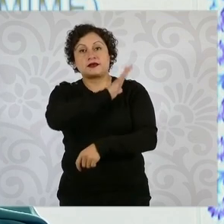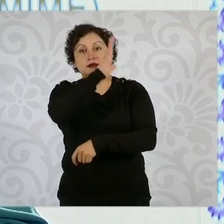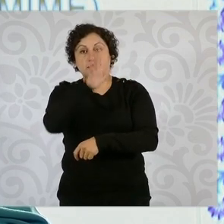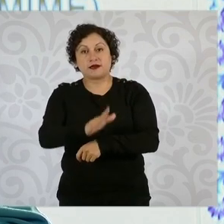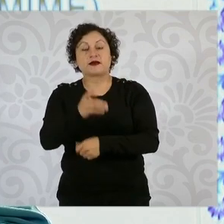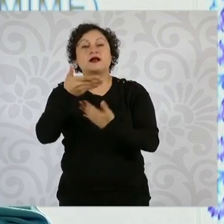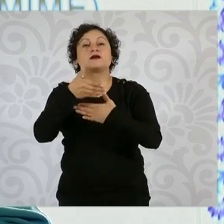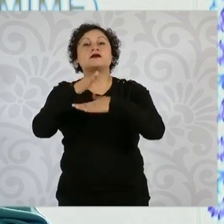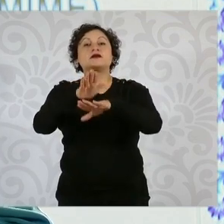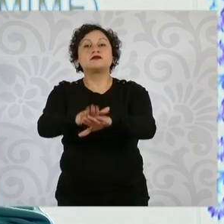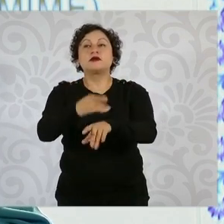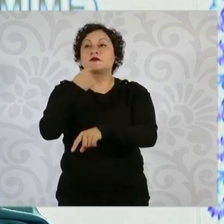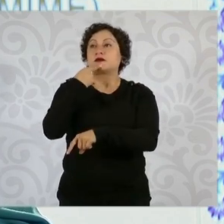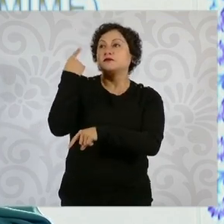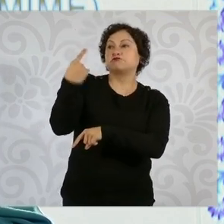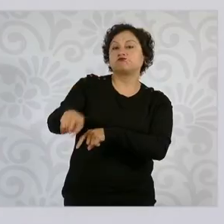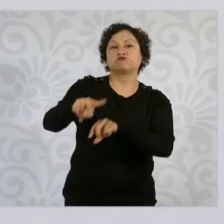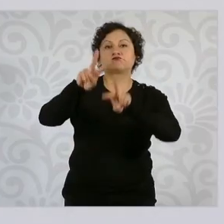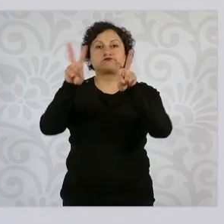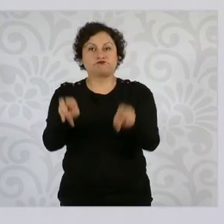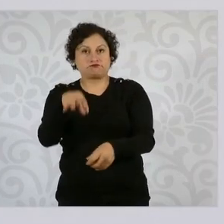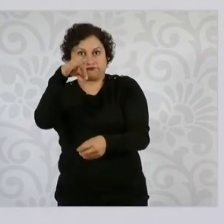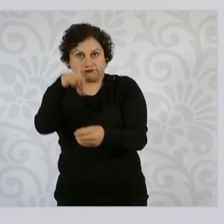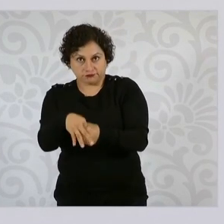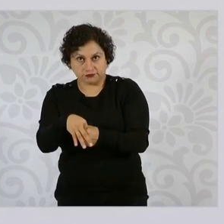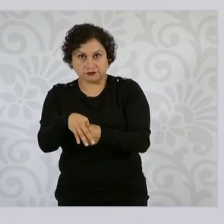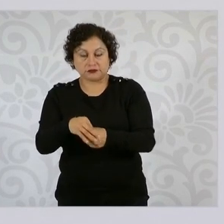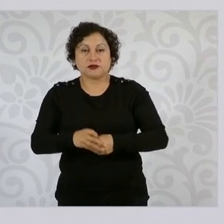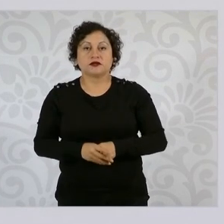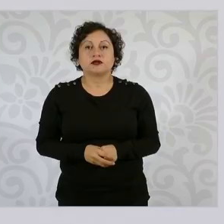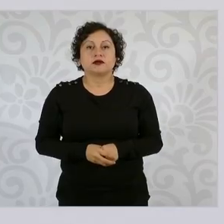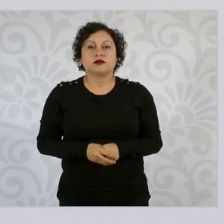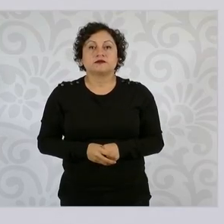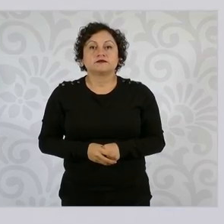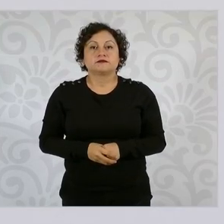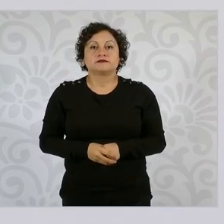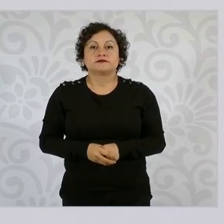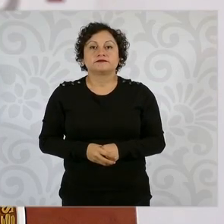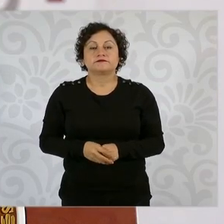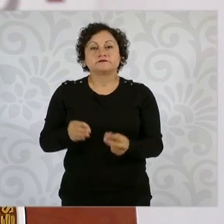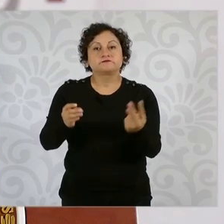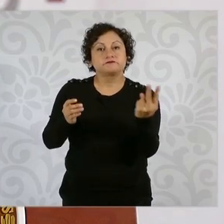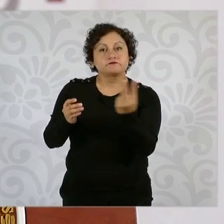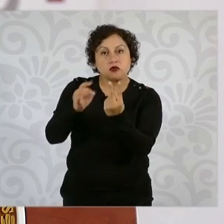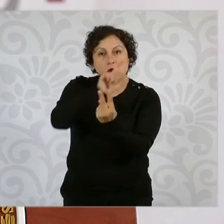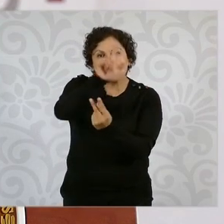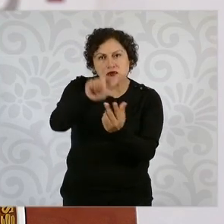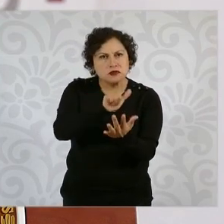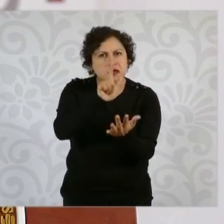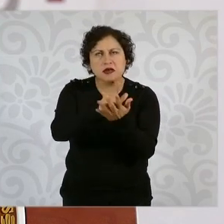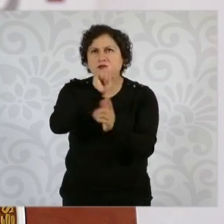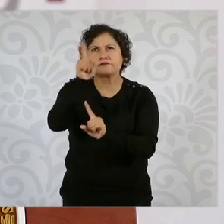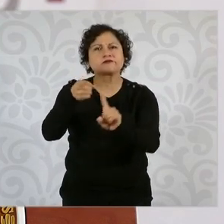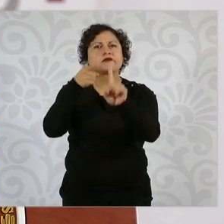Materia Electoral, que tiene el objetivo de hacer más clara o